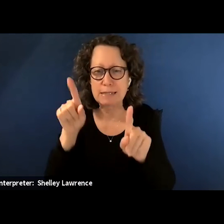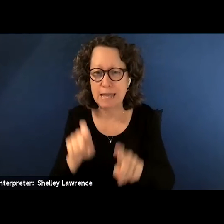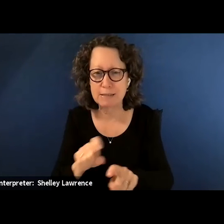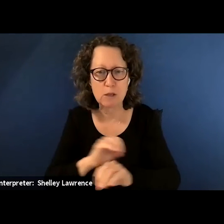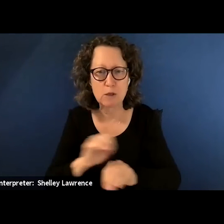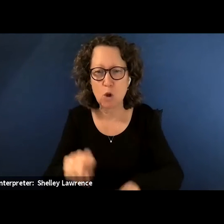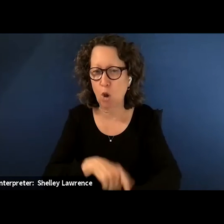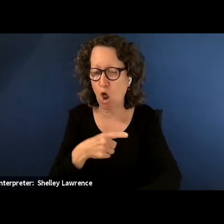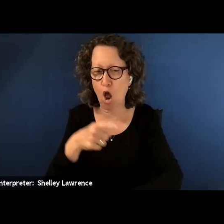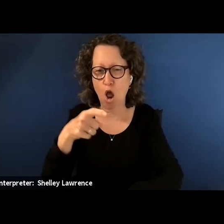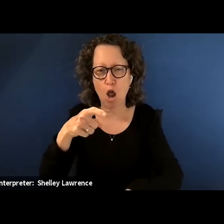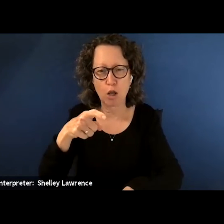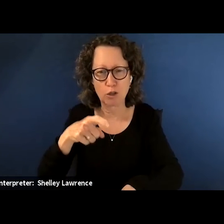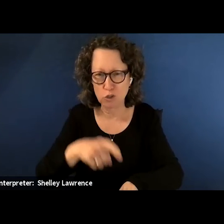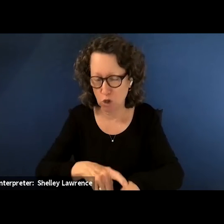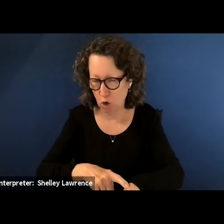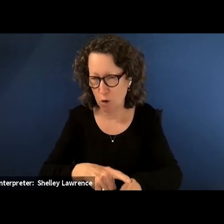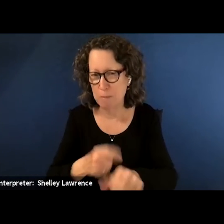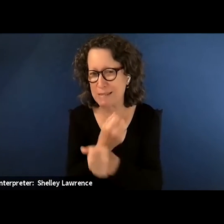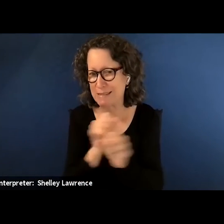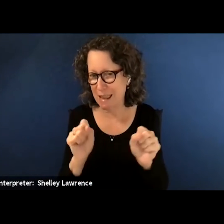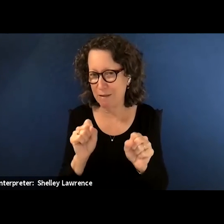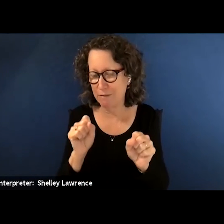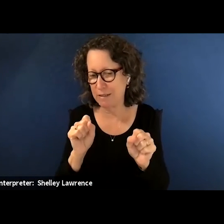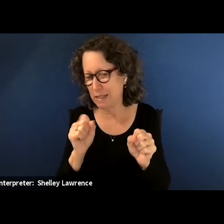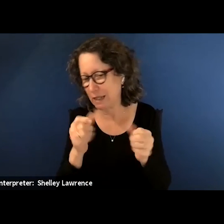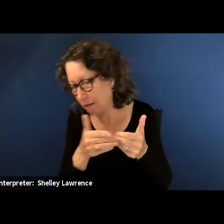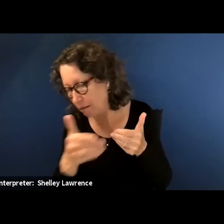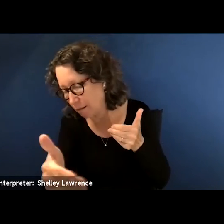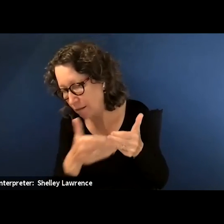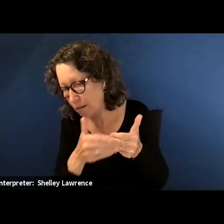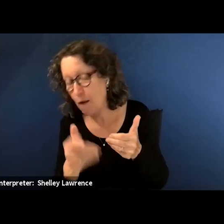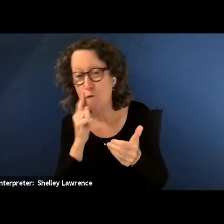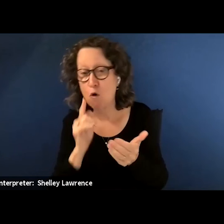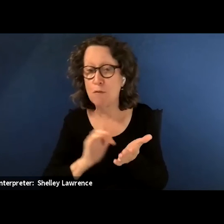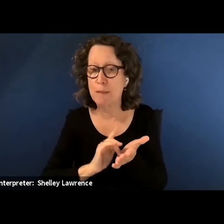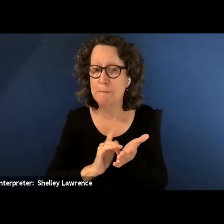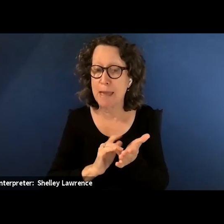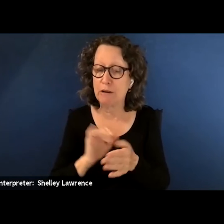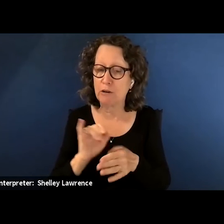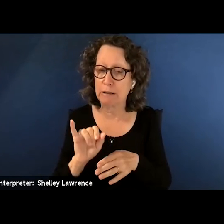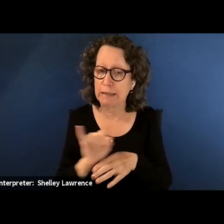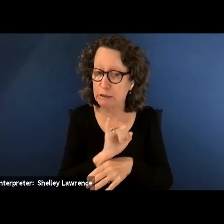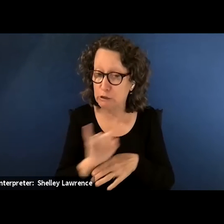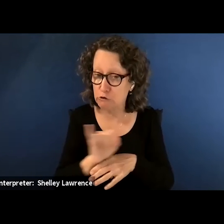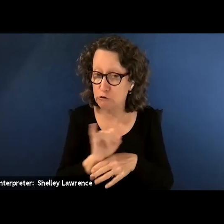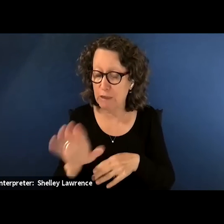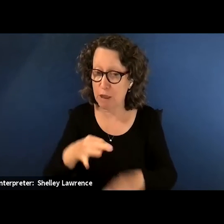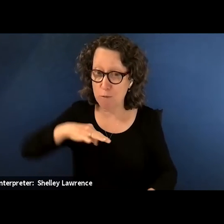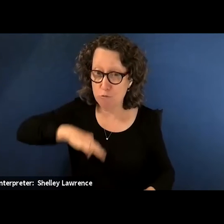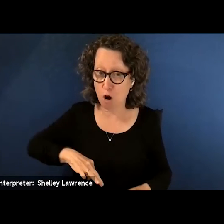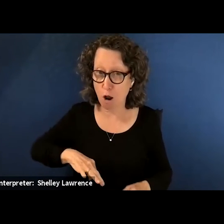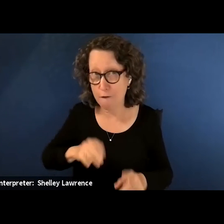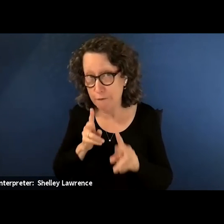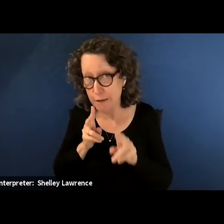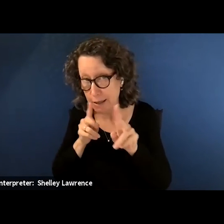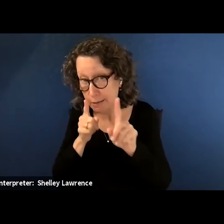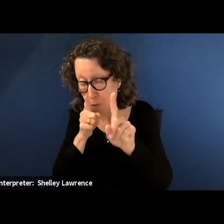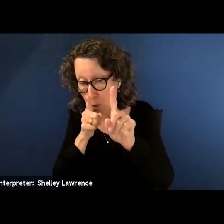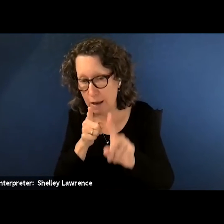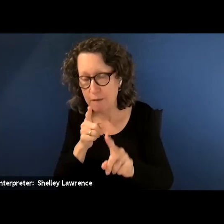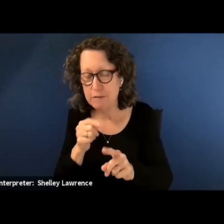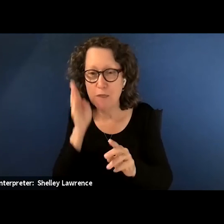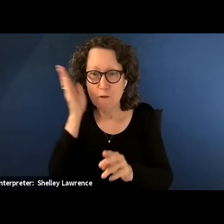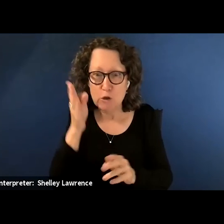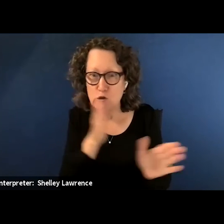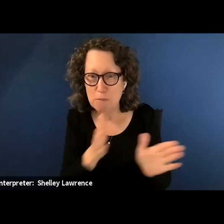a la gente a tomar algo que no ha sido comprobado esto se hace nada más para